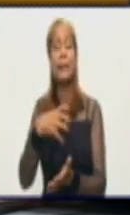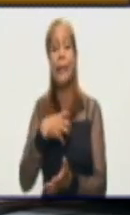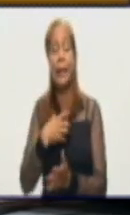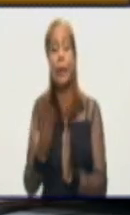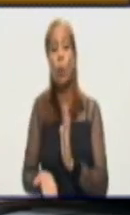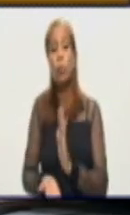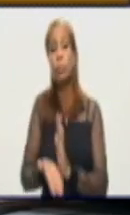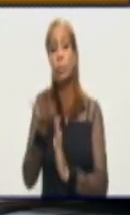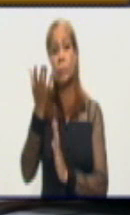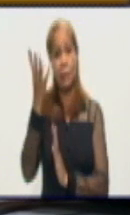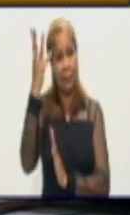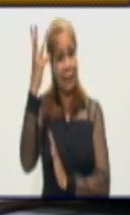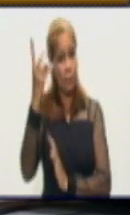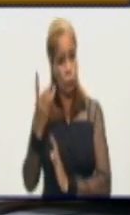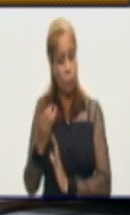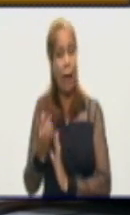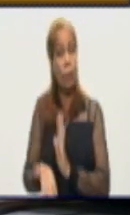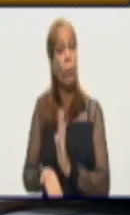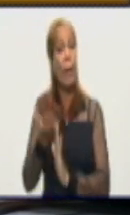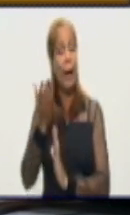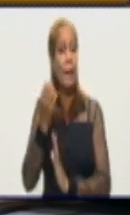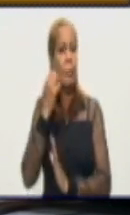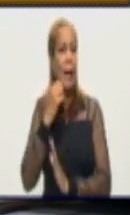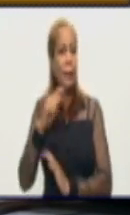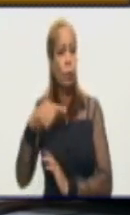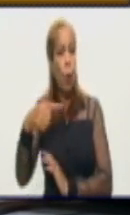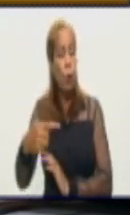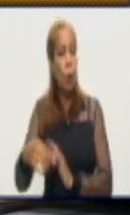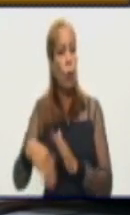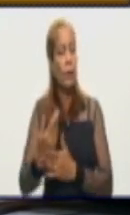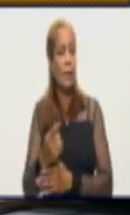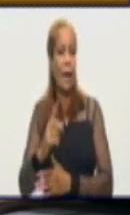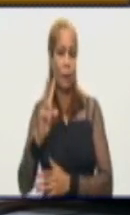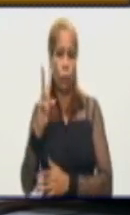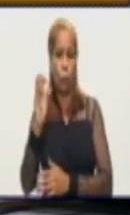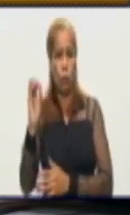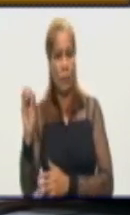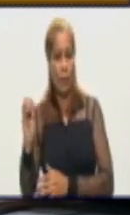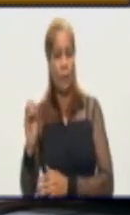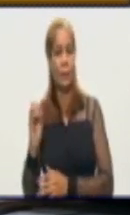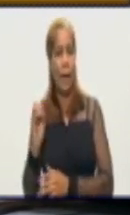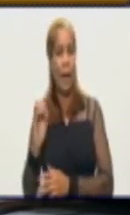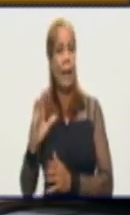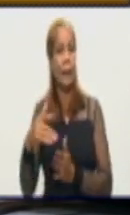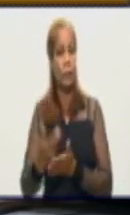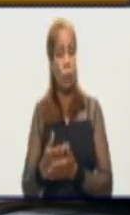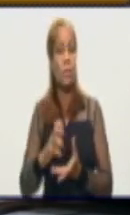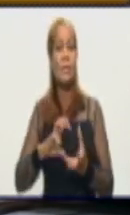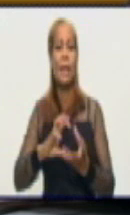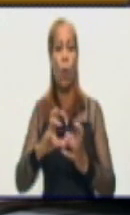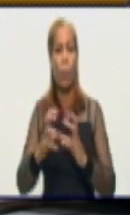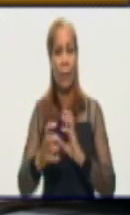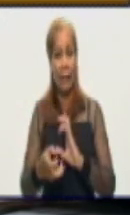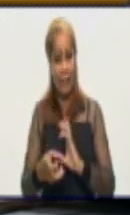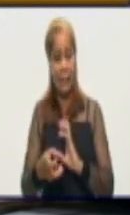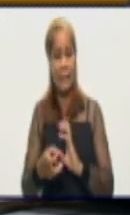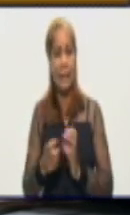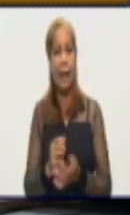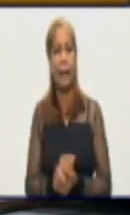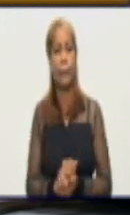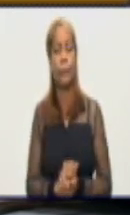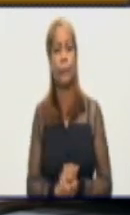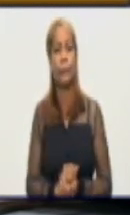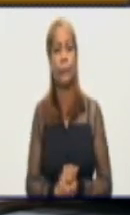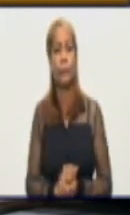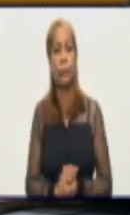de provincias ya superan los 100 casos diarios y situación que complejiza y tensa mucho nuestro